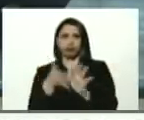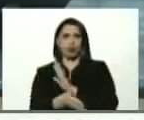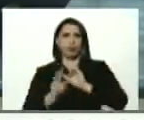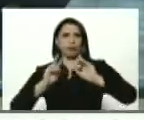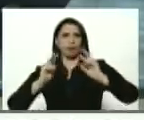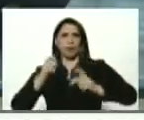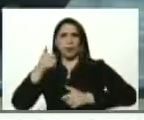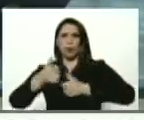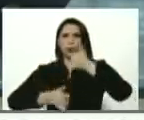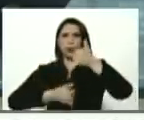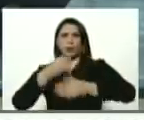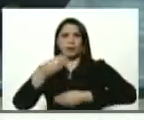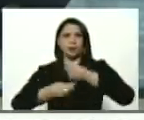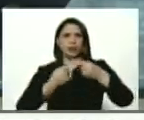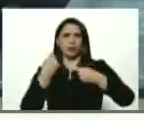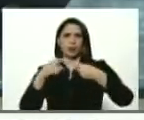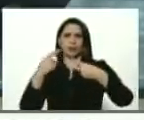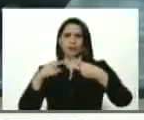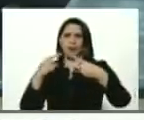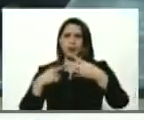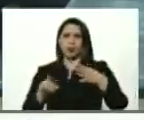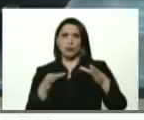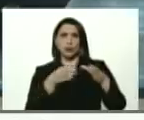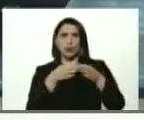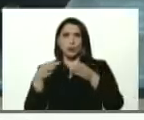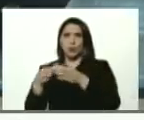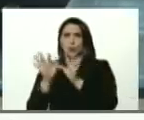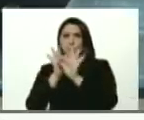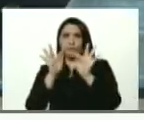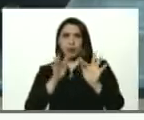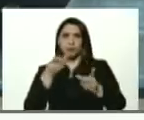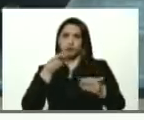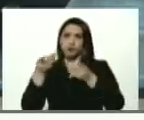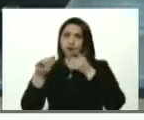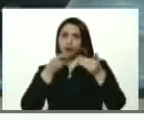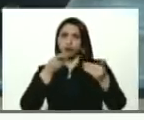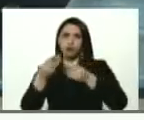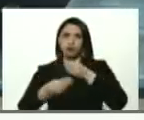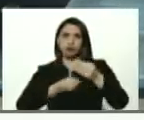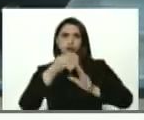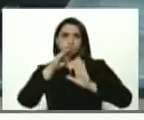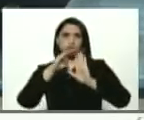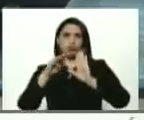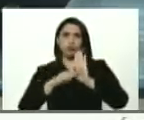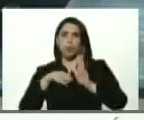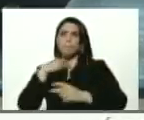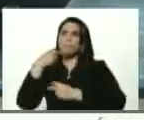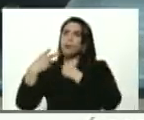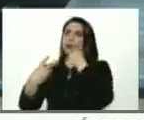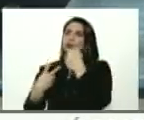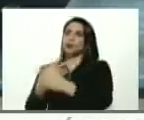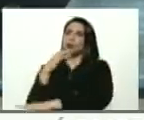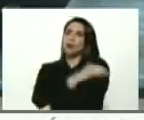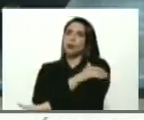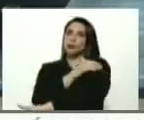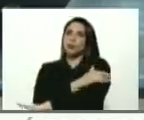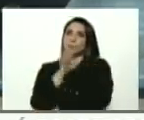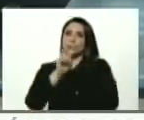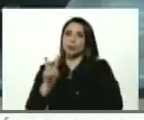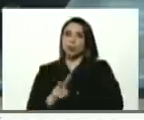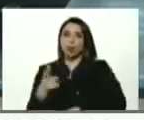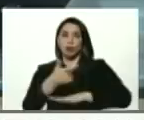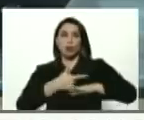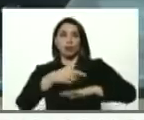cual se realizaron diversas reuniones, mecanismos de diálogo establecidos entre voceros de la oposición venezolana, el